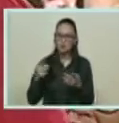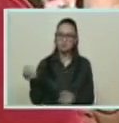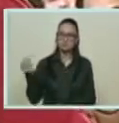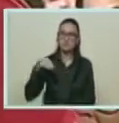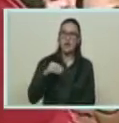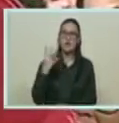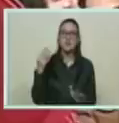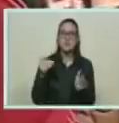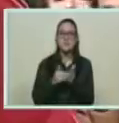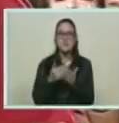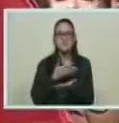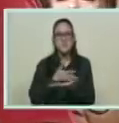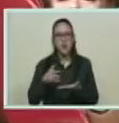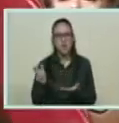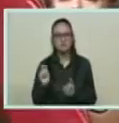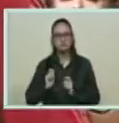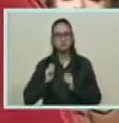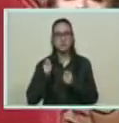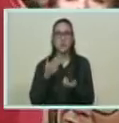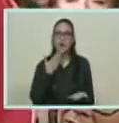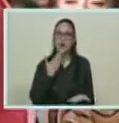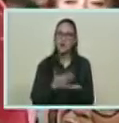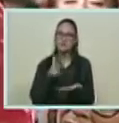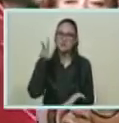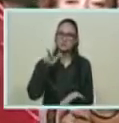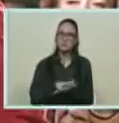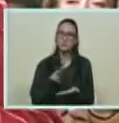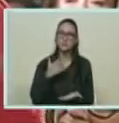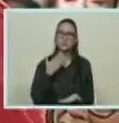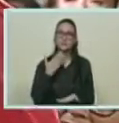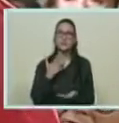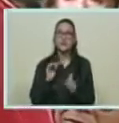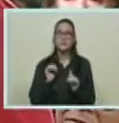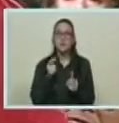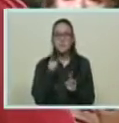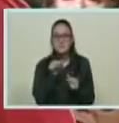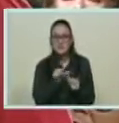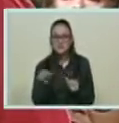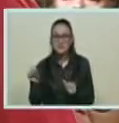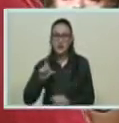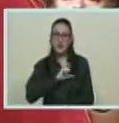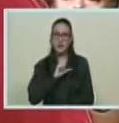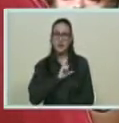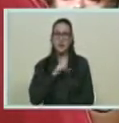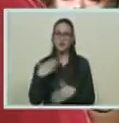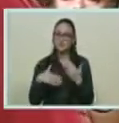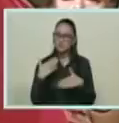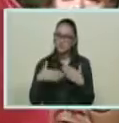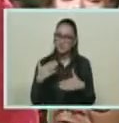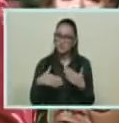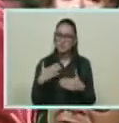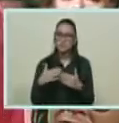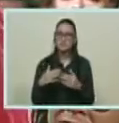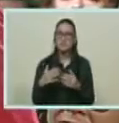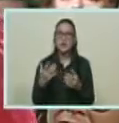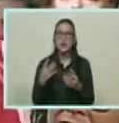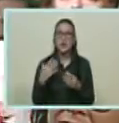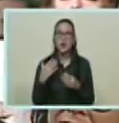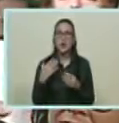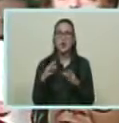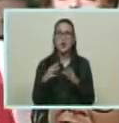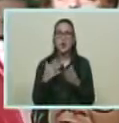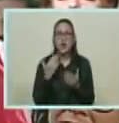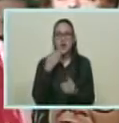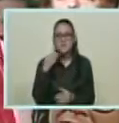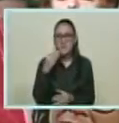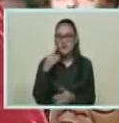asignó 9.000 millones de bolívares, presidente, queremos agradecerle, y empezando la primera semana de enero estaremos desarrollando como experiencia piloto,